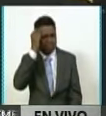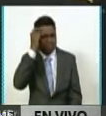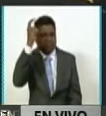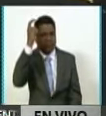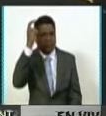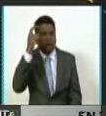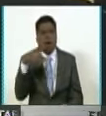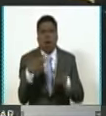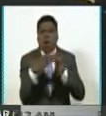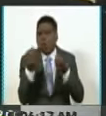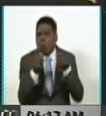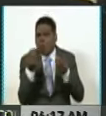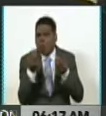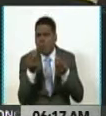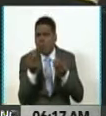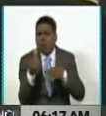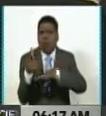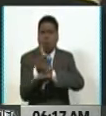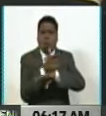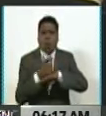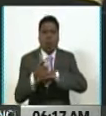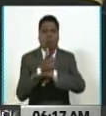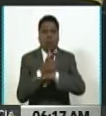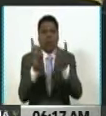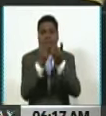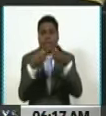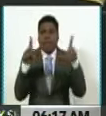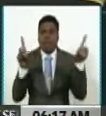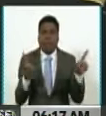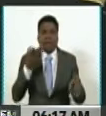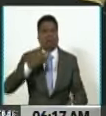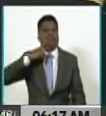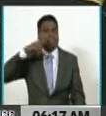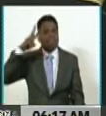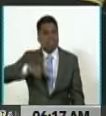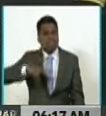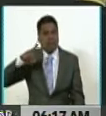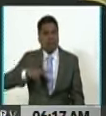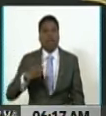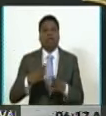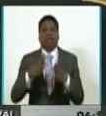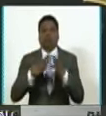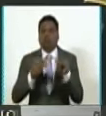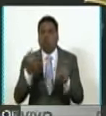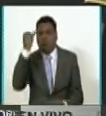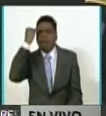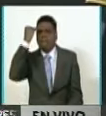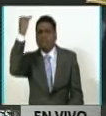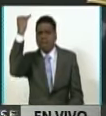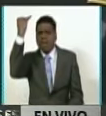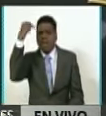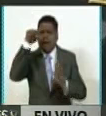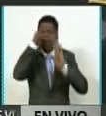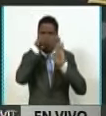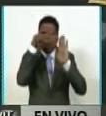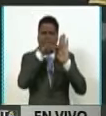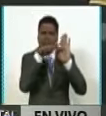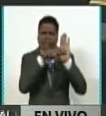de gobernarse en democracia auténtica. Y son las ideas precisamente que el comandante Hugo